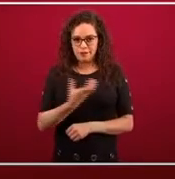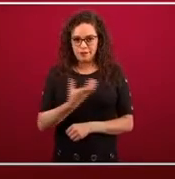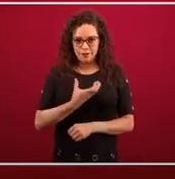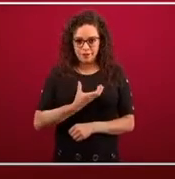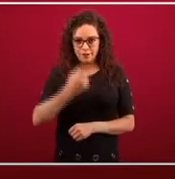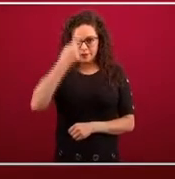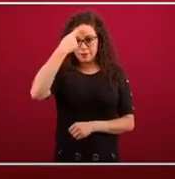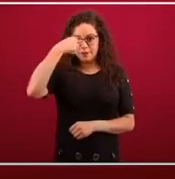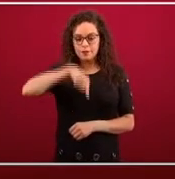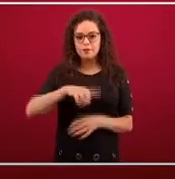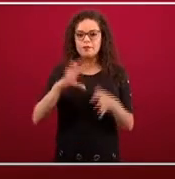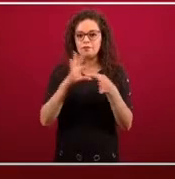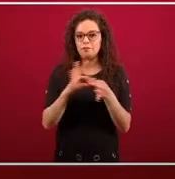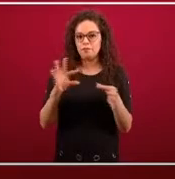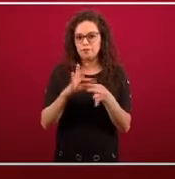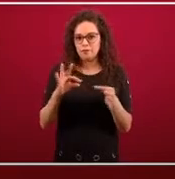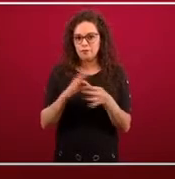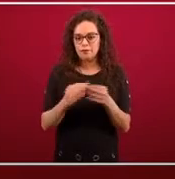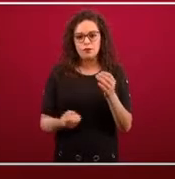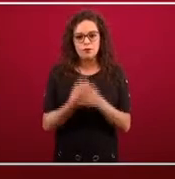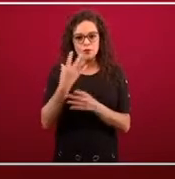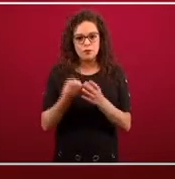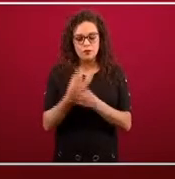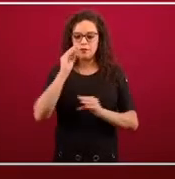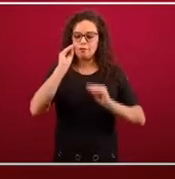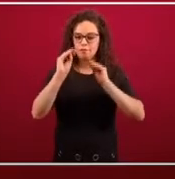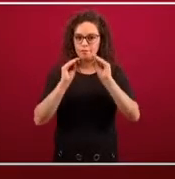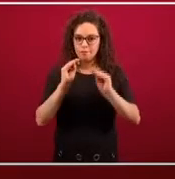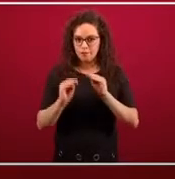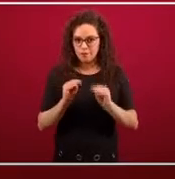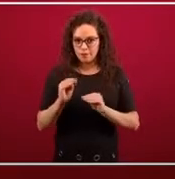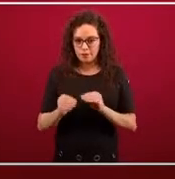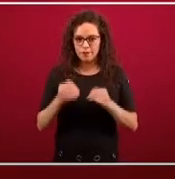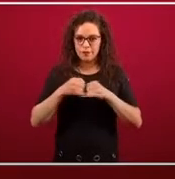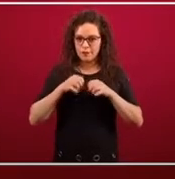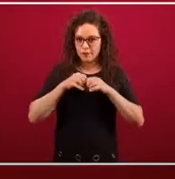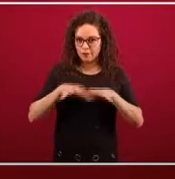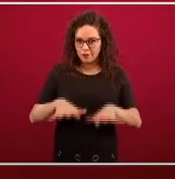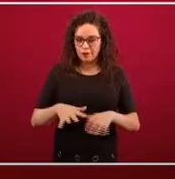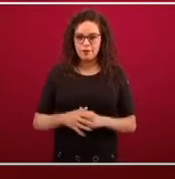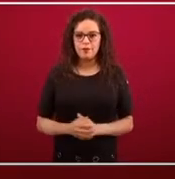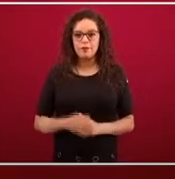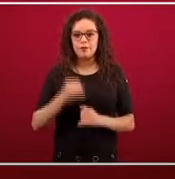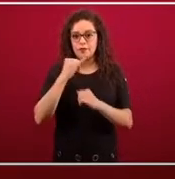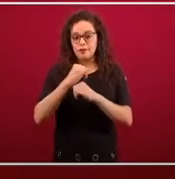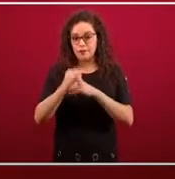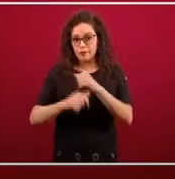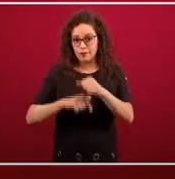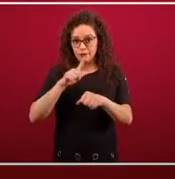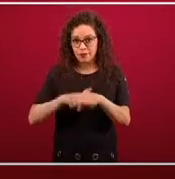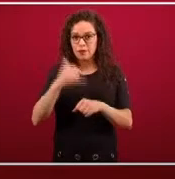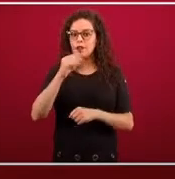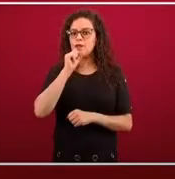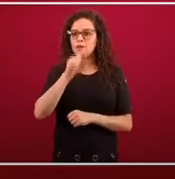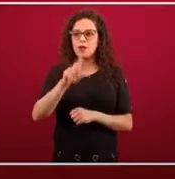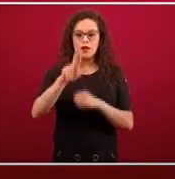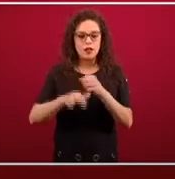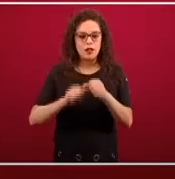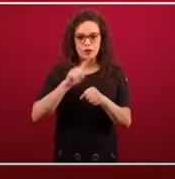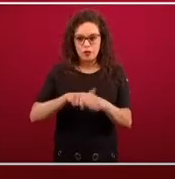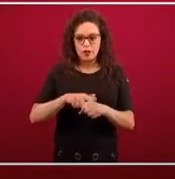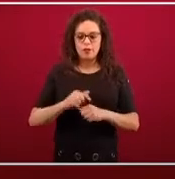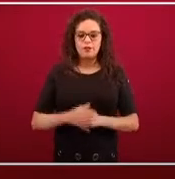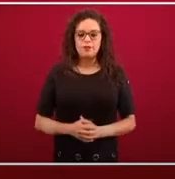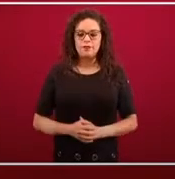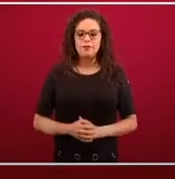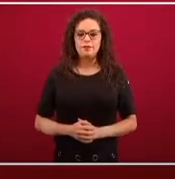hoy la actualización de And we're nuestros here to talk diferentes to you about panoramas, different tanto el contexts, internacional como el national and nacional. international.